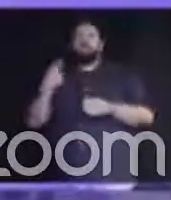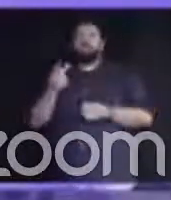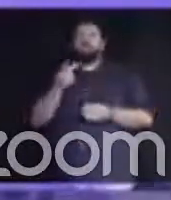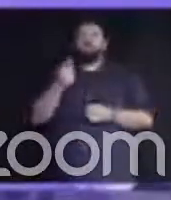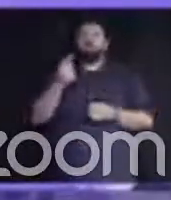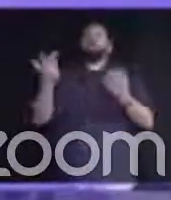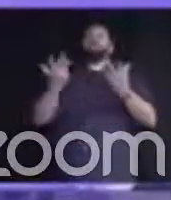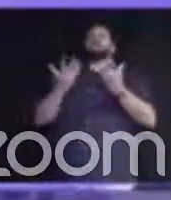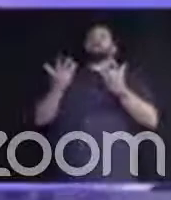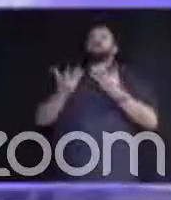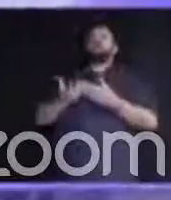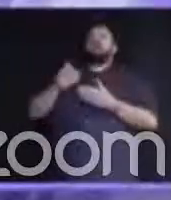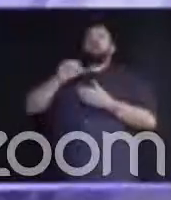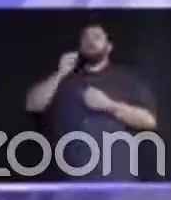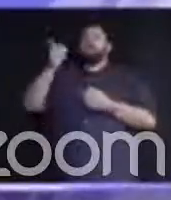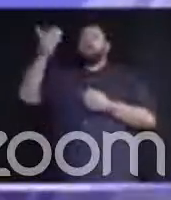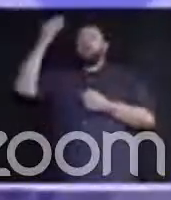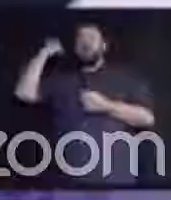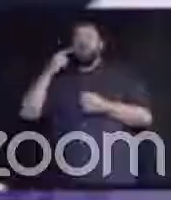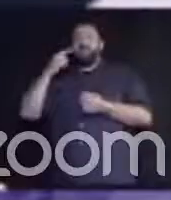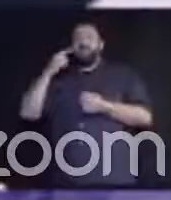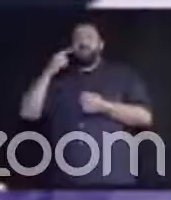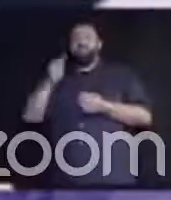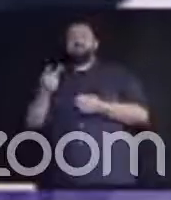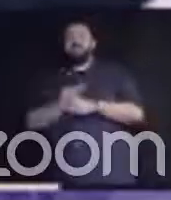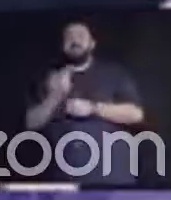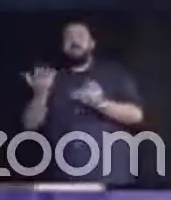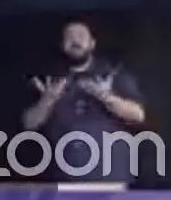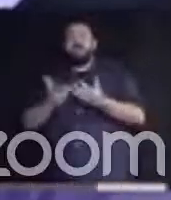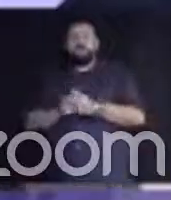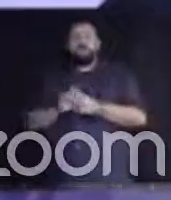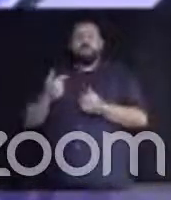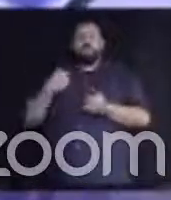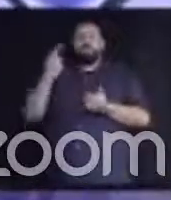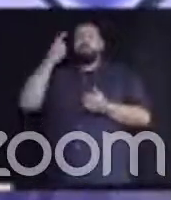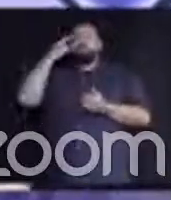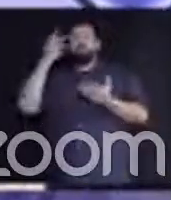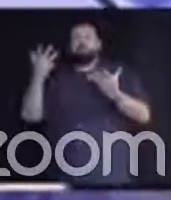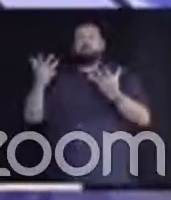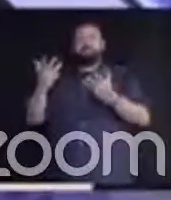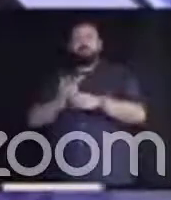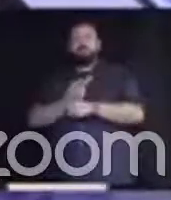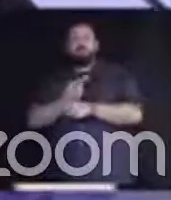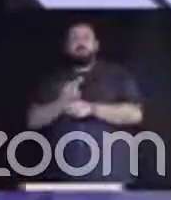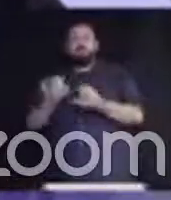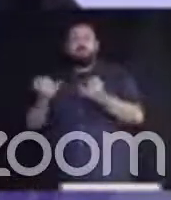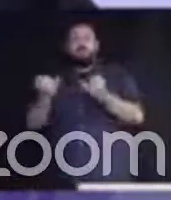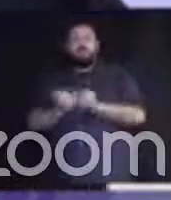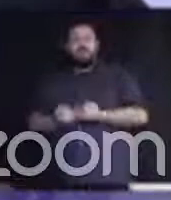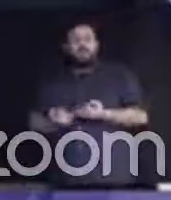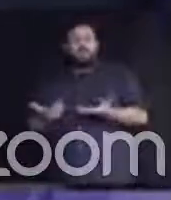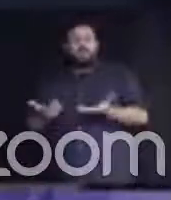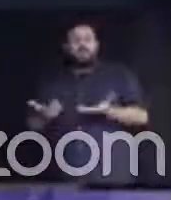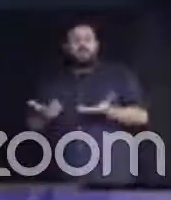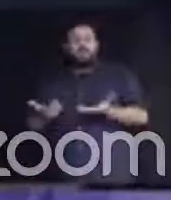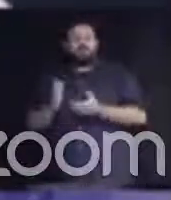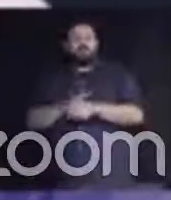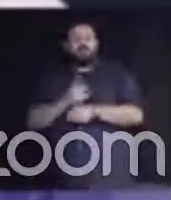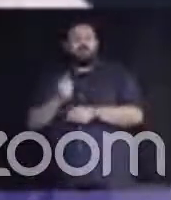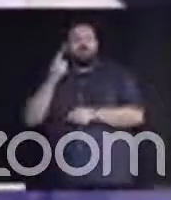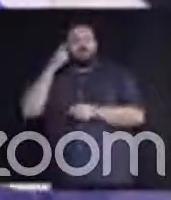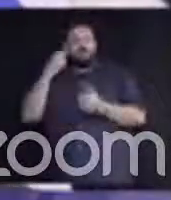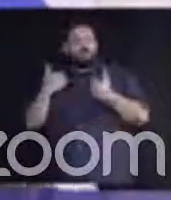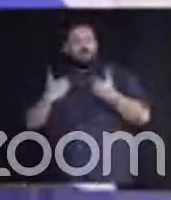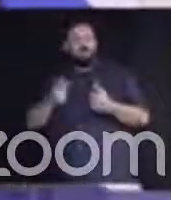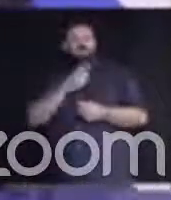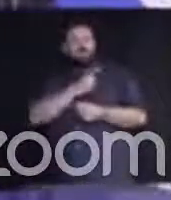qué hiciste de este evento al otro evento? ¿Y qué pasó? No pasó nada, porque no aterrizaron.